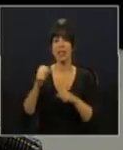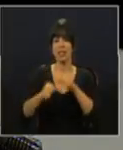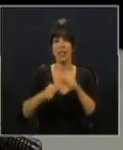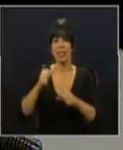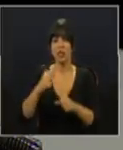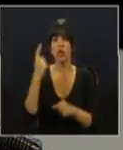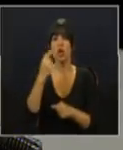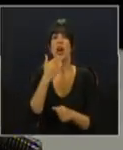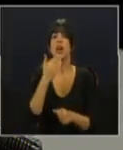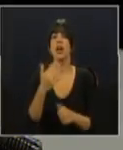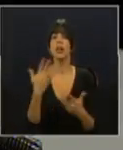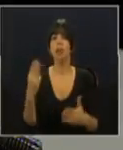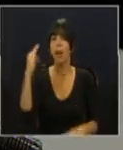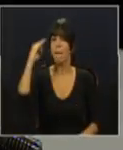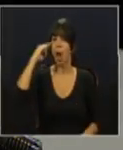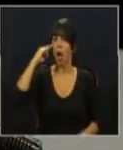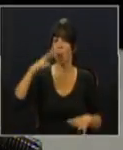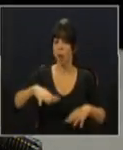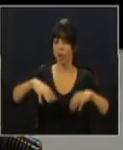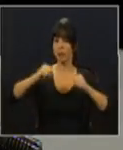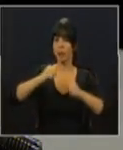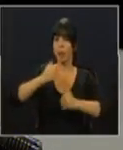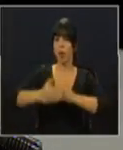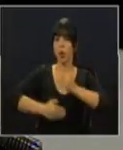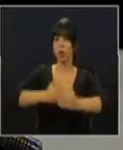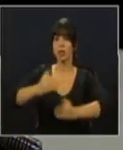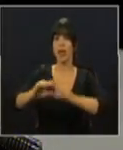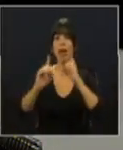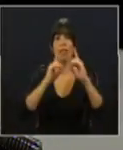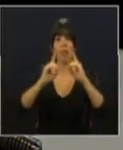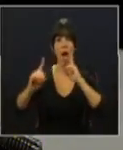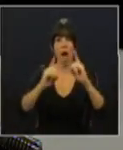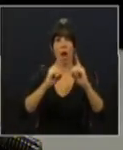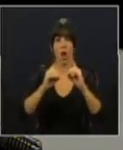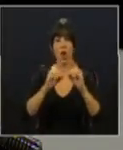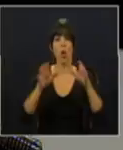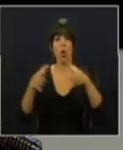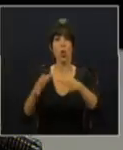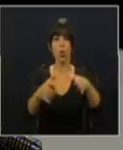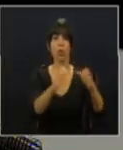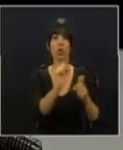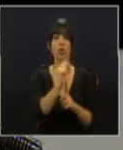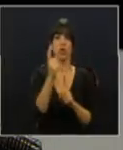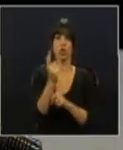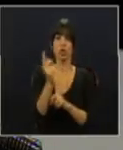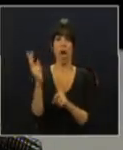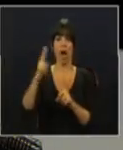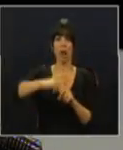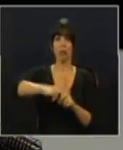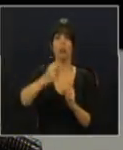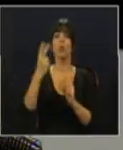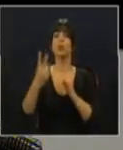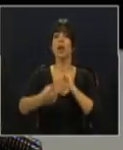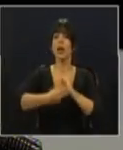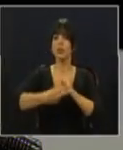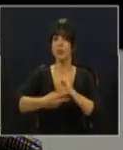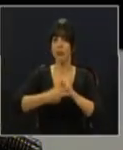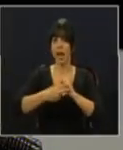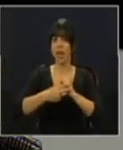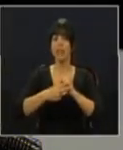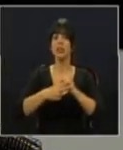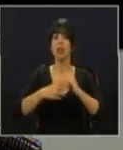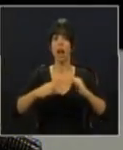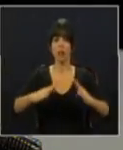la madurez adquirida en los procesos de diálogo entre los diferentes sectores sociales, muchas veces enfrentados